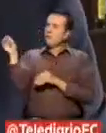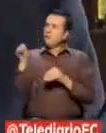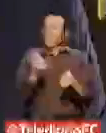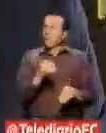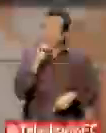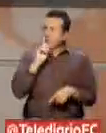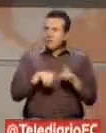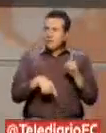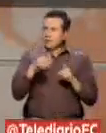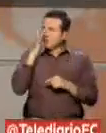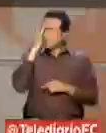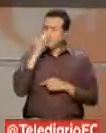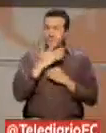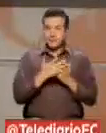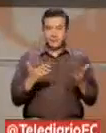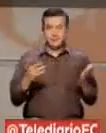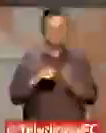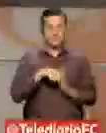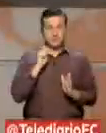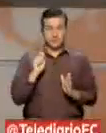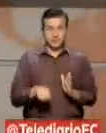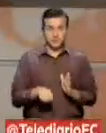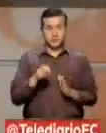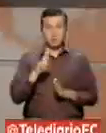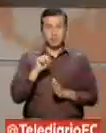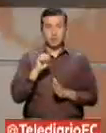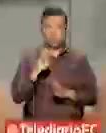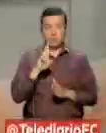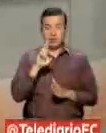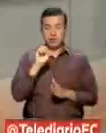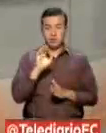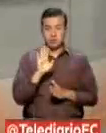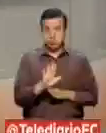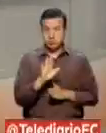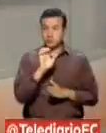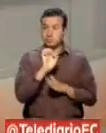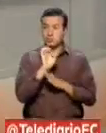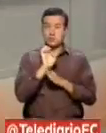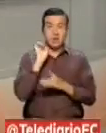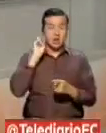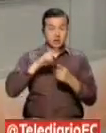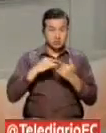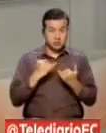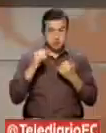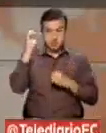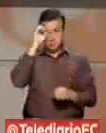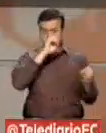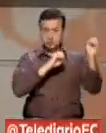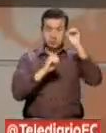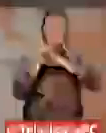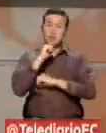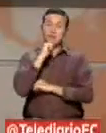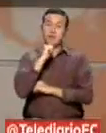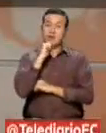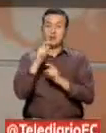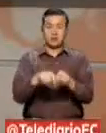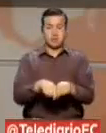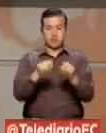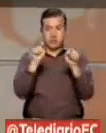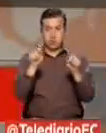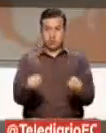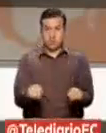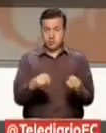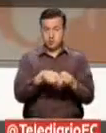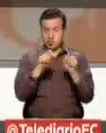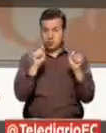no procede. Mientras, para el abogado defensor de Romero en Ecuador, aún existen observaciones. El convenio de extradición